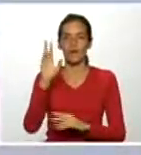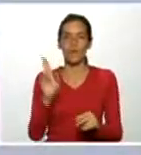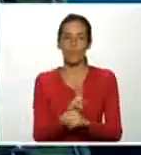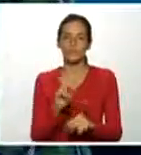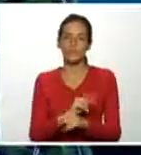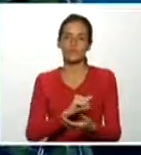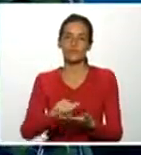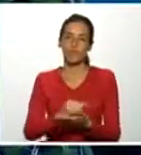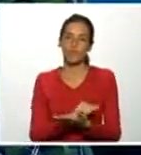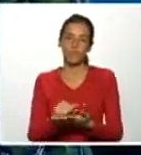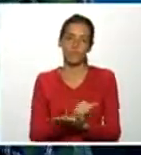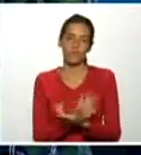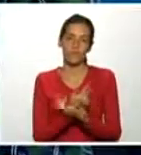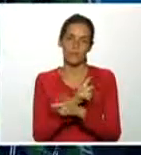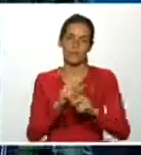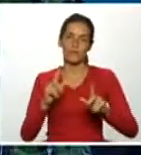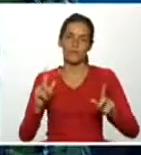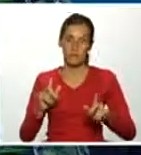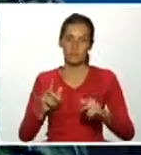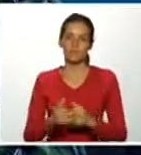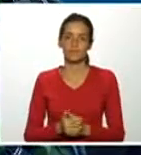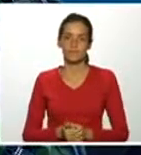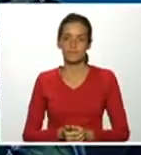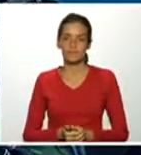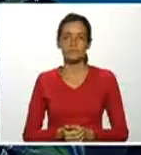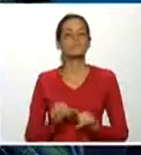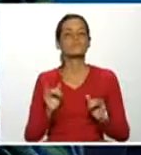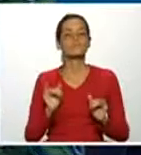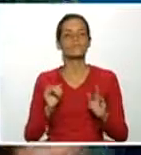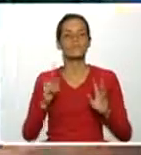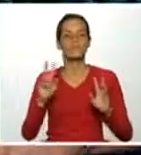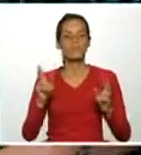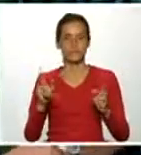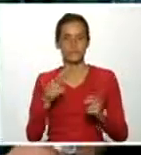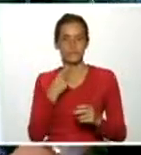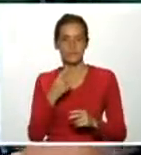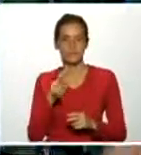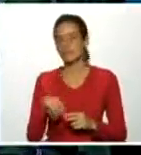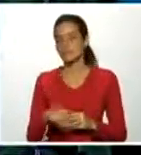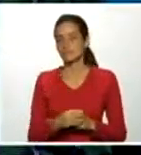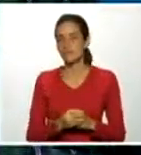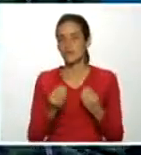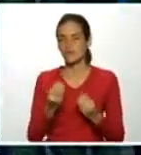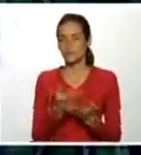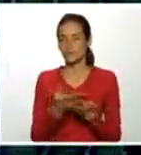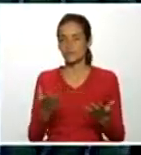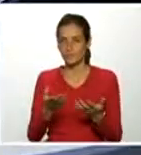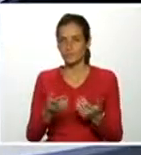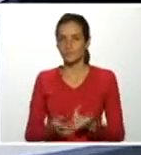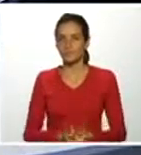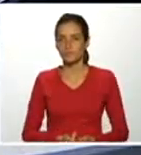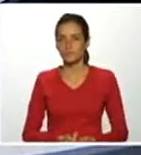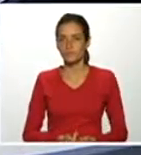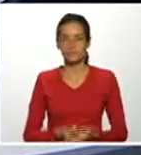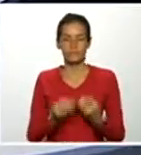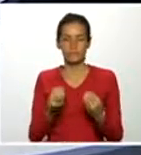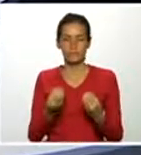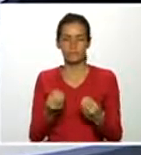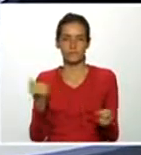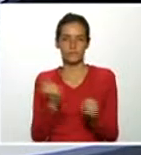use software libre y estándares abiertos. Con respecto a ese punto que establece el Plan de la Patria, ¿cómo ustedes, de qué